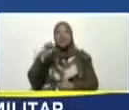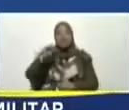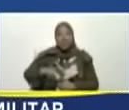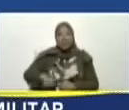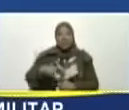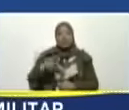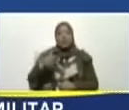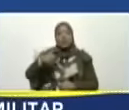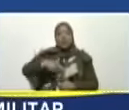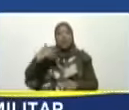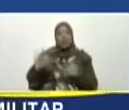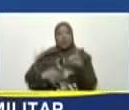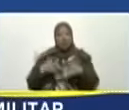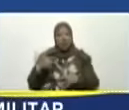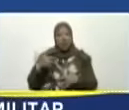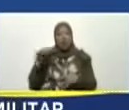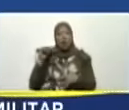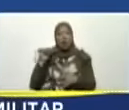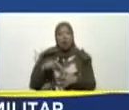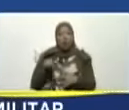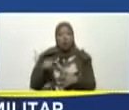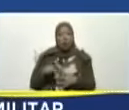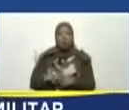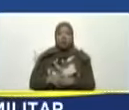Ascienden en este acto